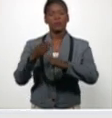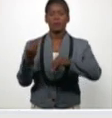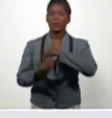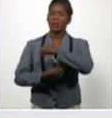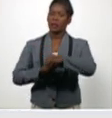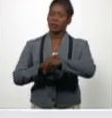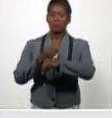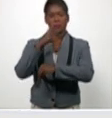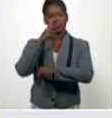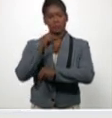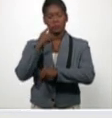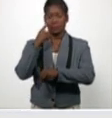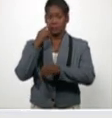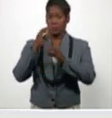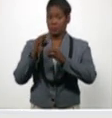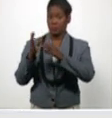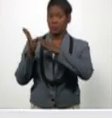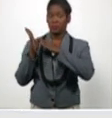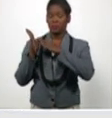los que aportan el